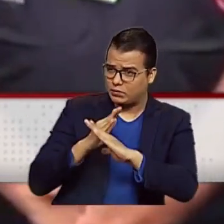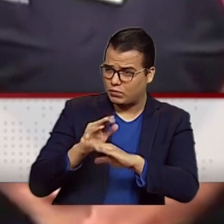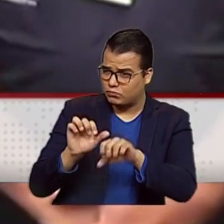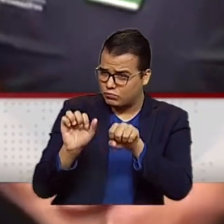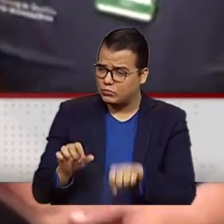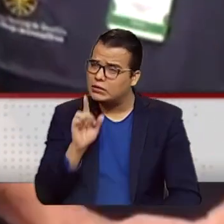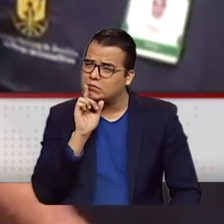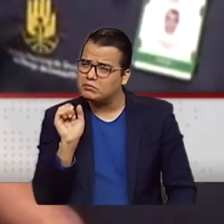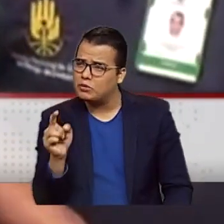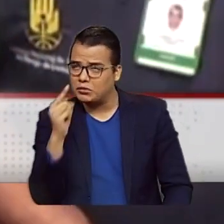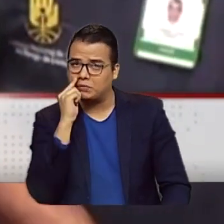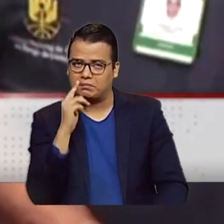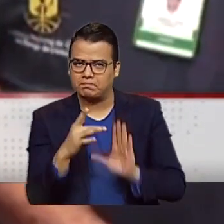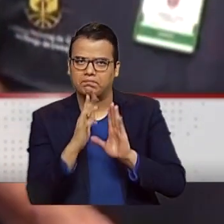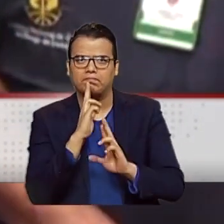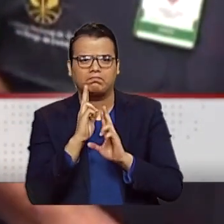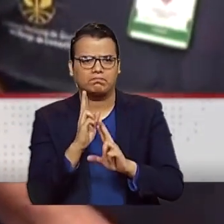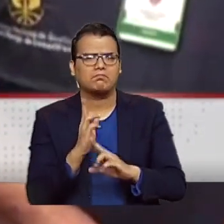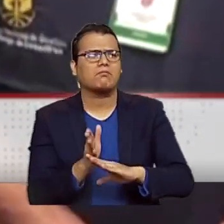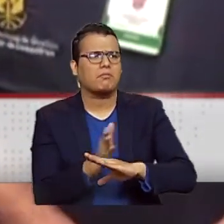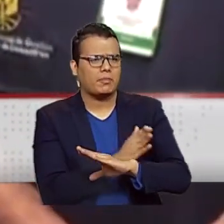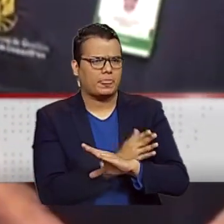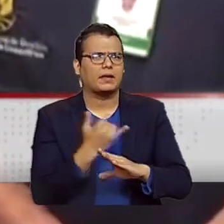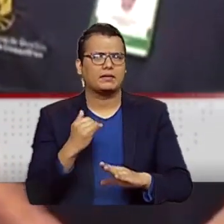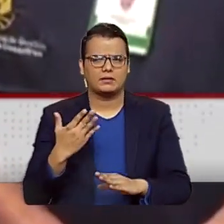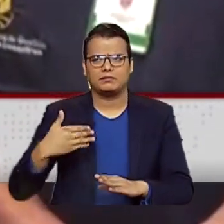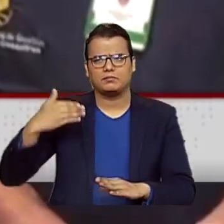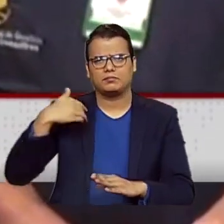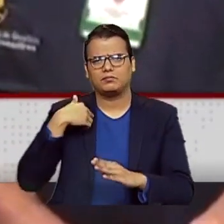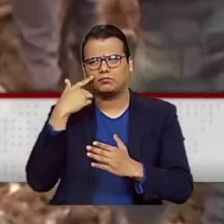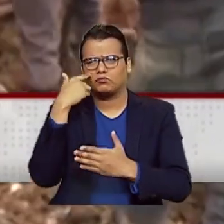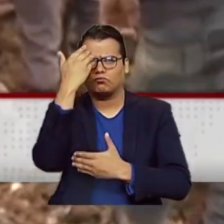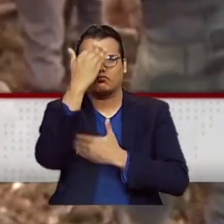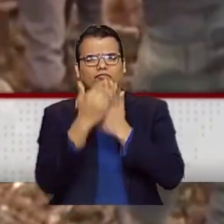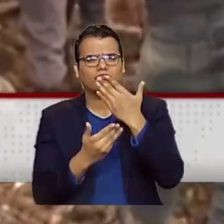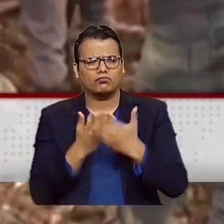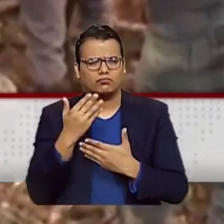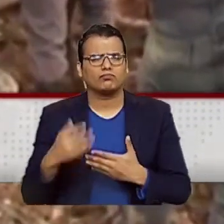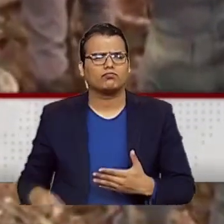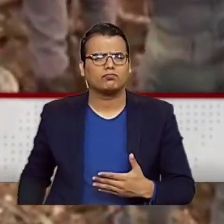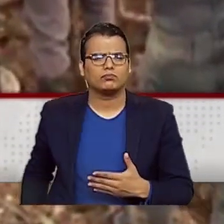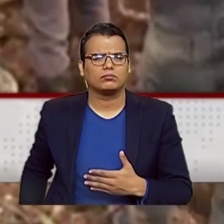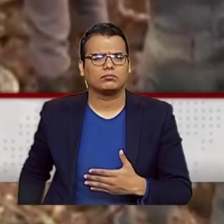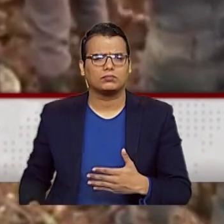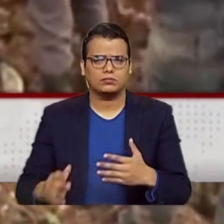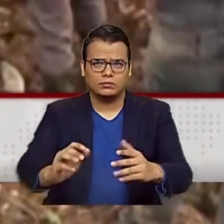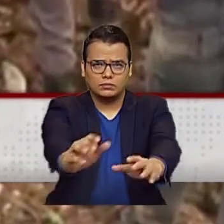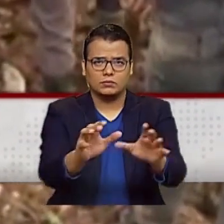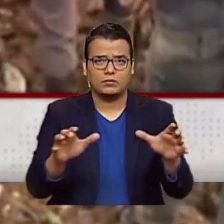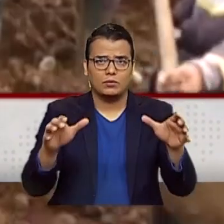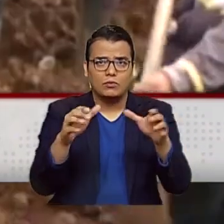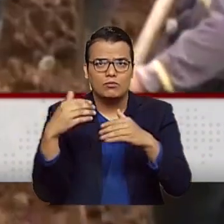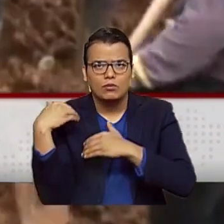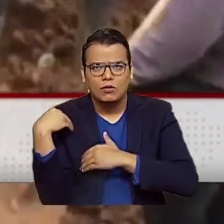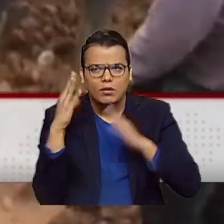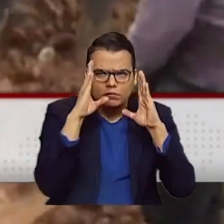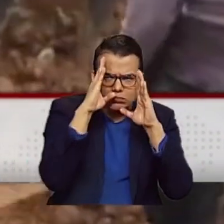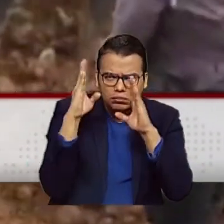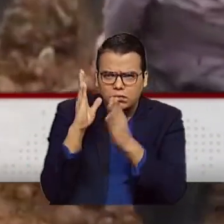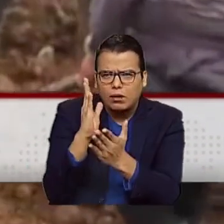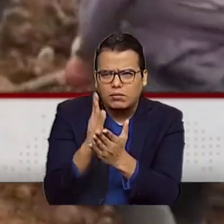año aproximadamente se había hecho algunos estudios aquí a la comunidad, se había informado a gestión de riesgo departamental y